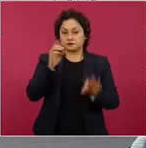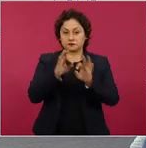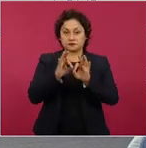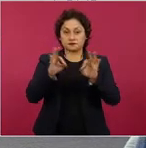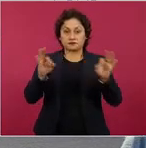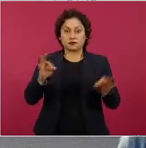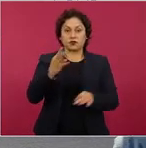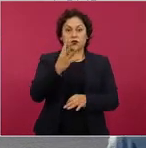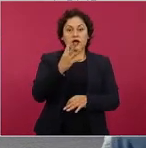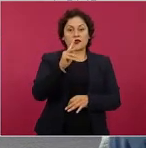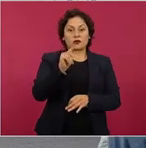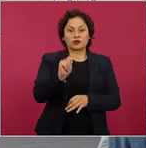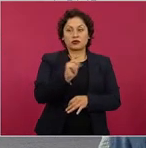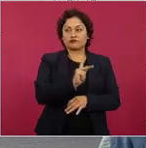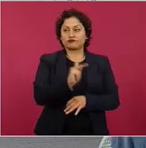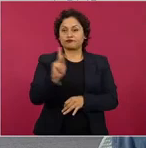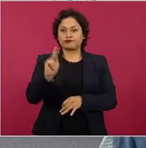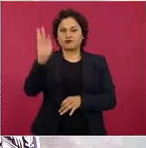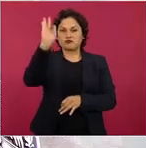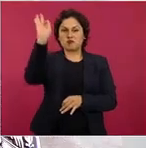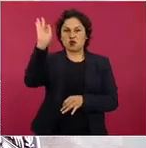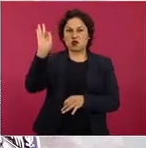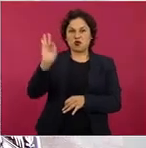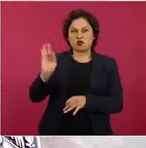con un periodicazo bien dado.